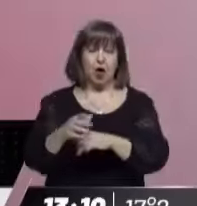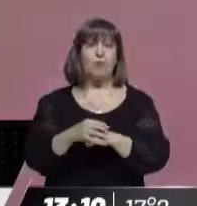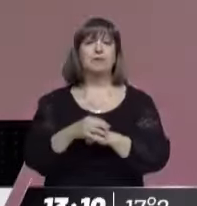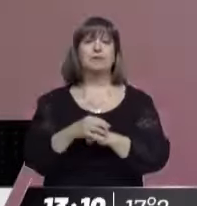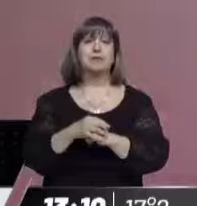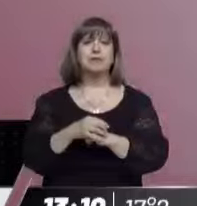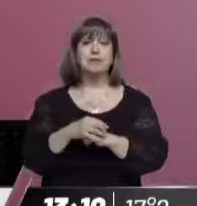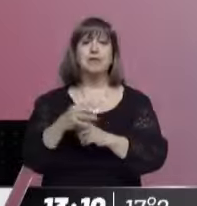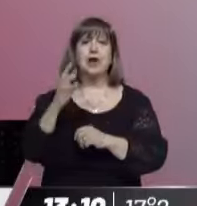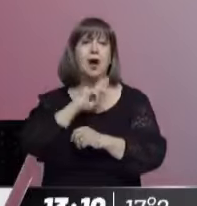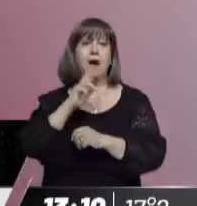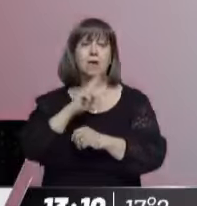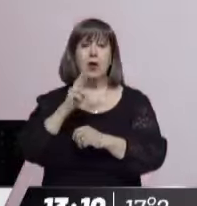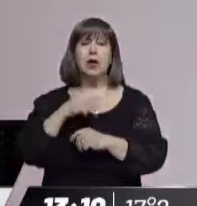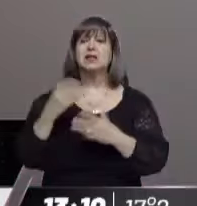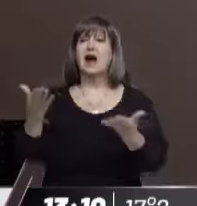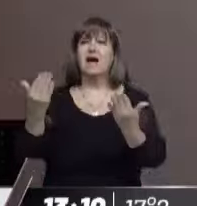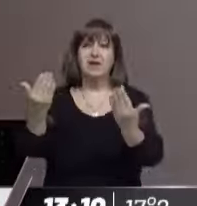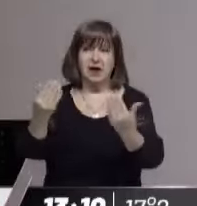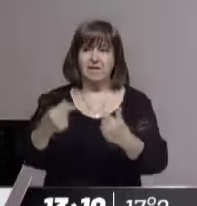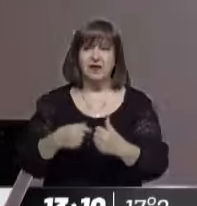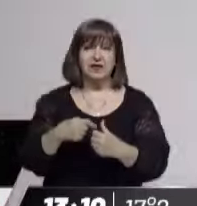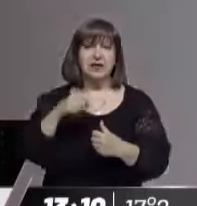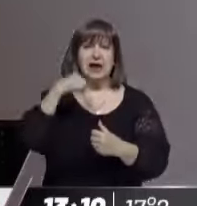¿Qué vas a hacer ahora, mierda?